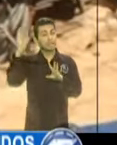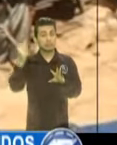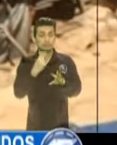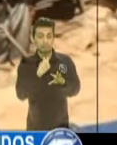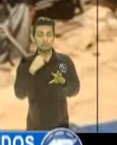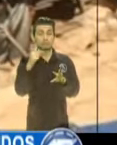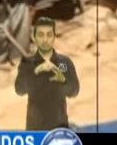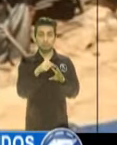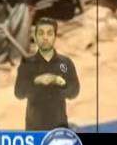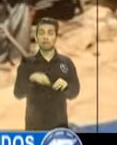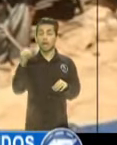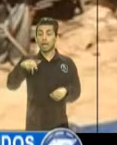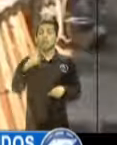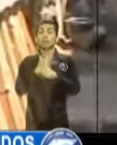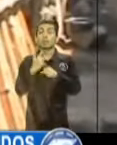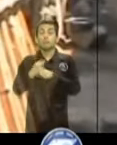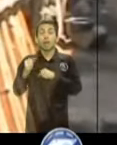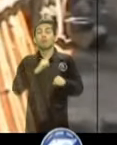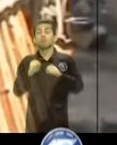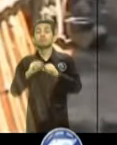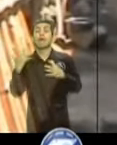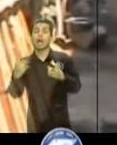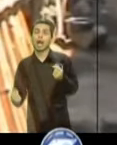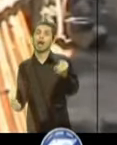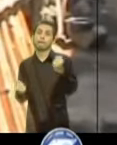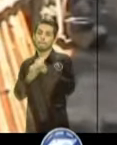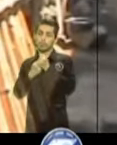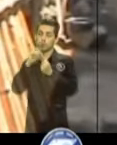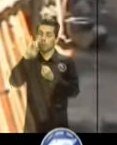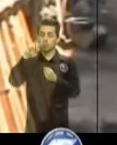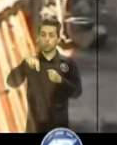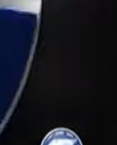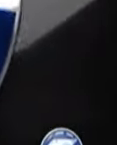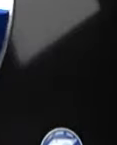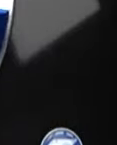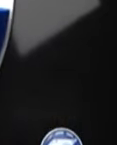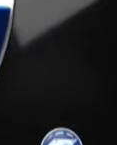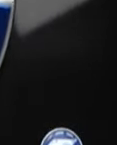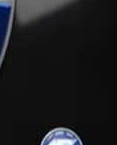el Estado de Guatemala son apoyadas por UNICEF y la Unión Europea.